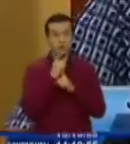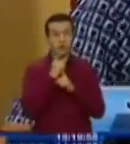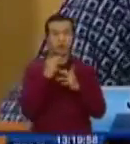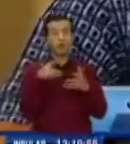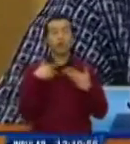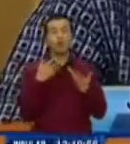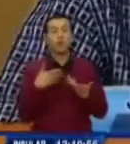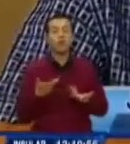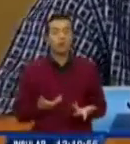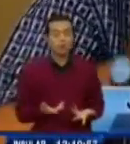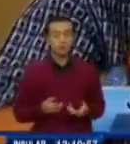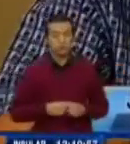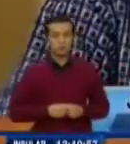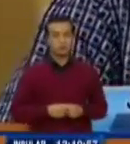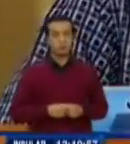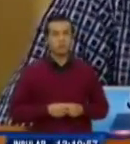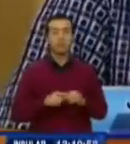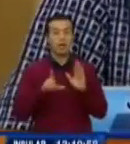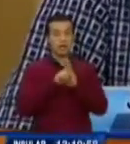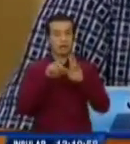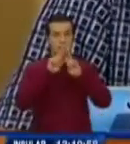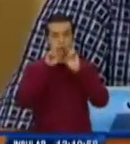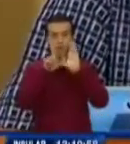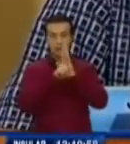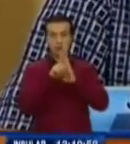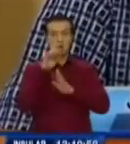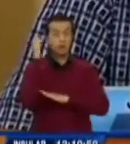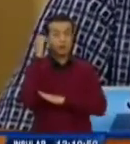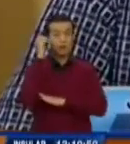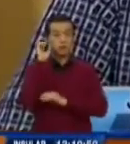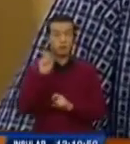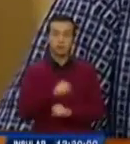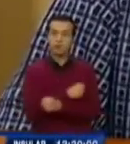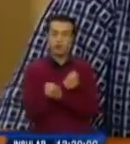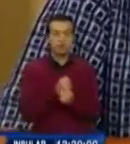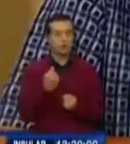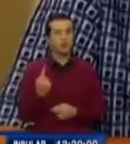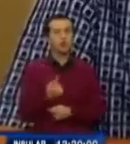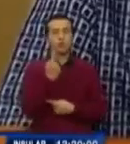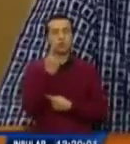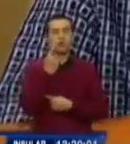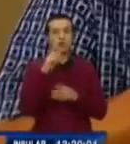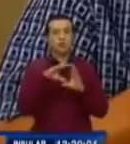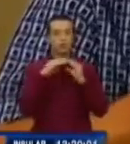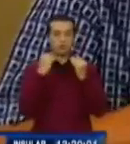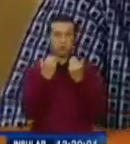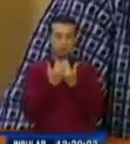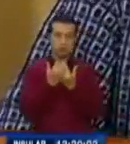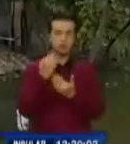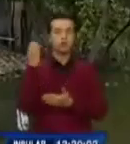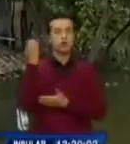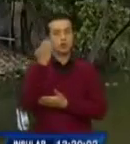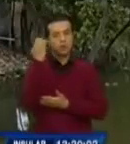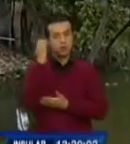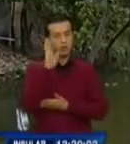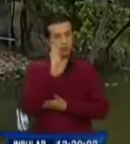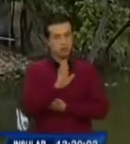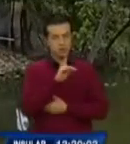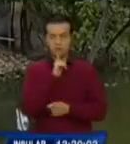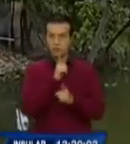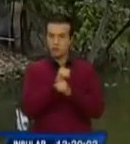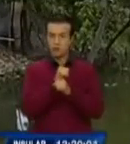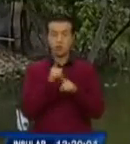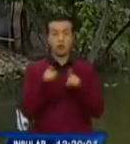suficiente para poder, legal digo, para poder declarar una emergencia. Lo que hace es que activemos las alertas. Asimismo, que